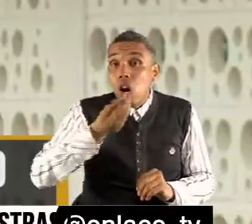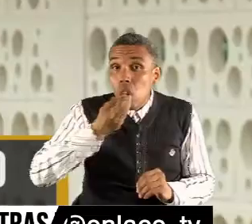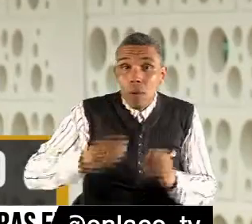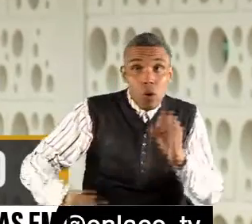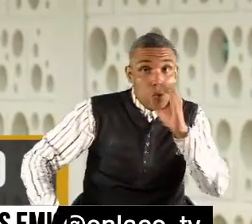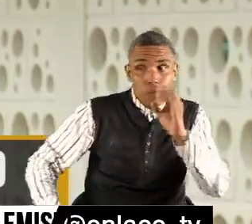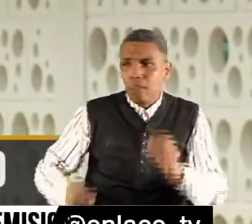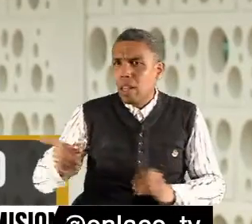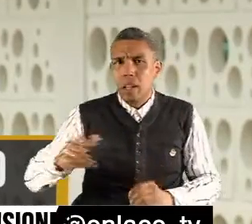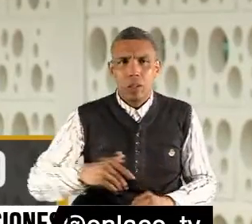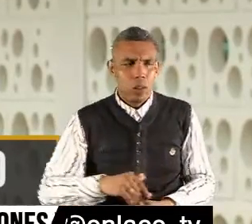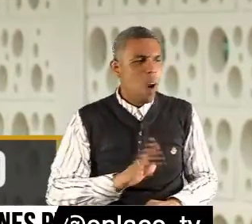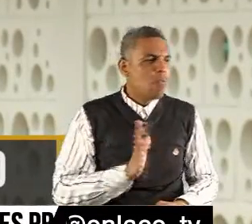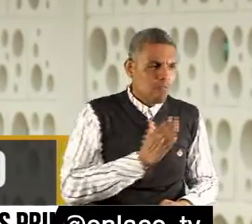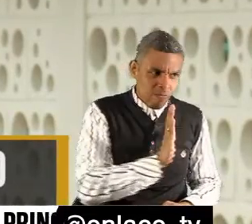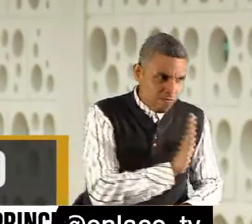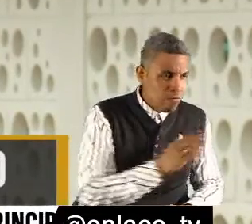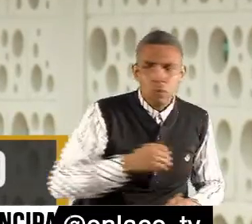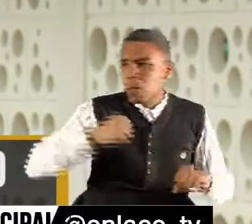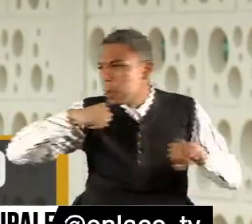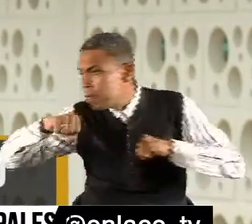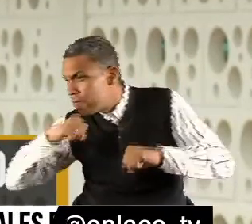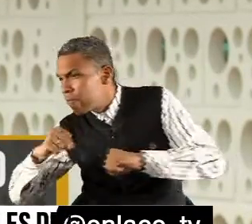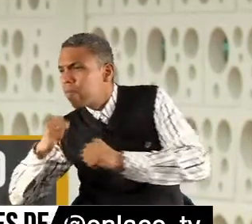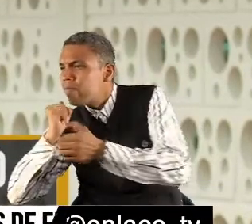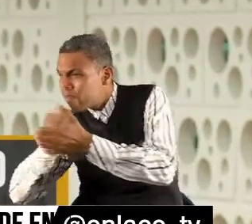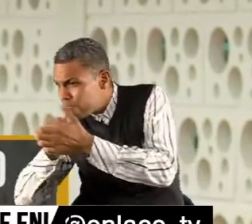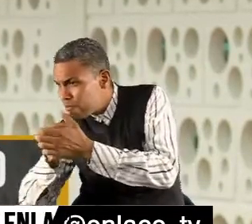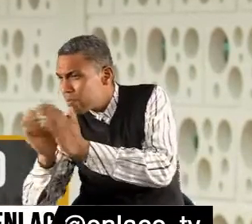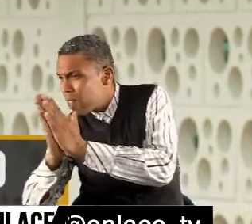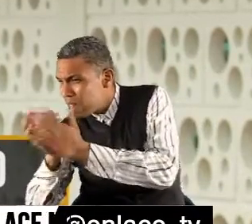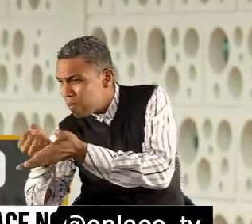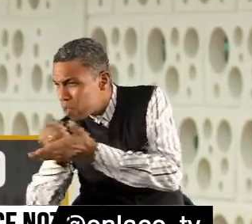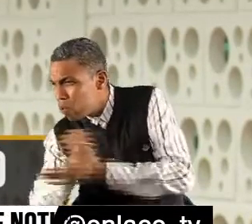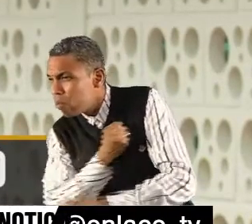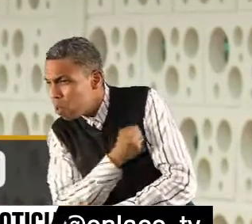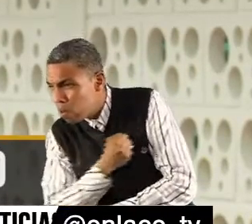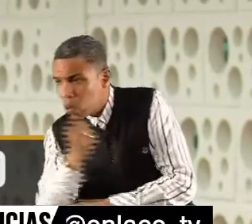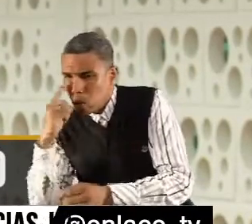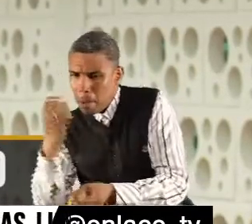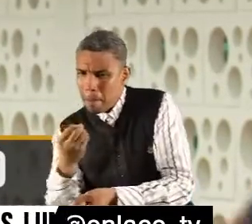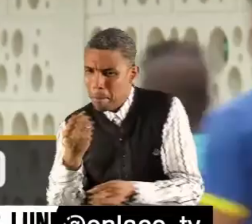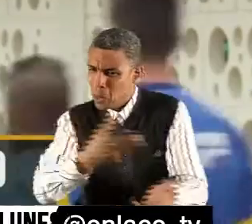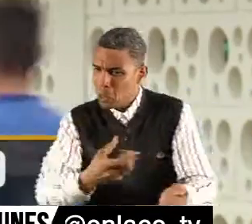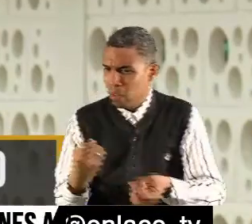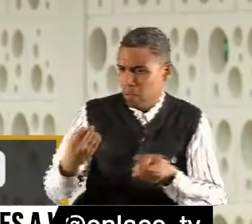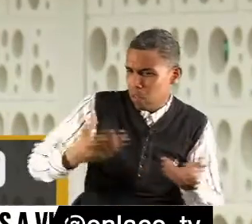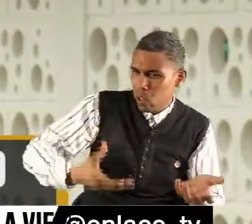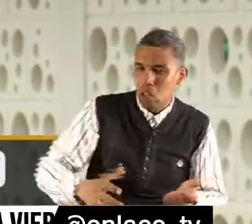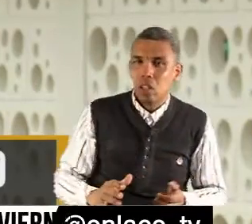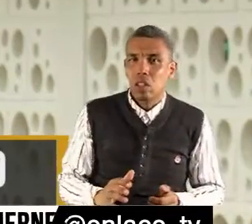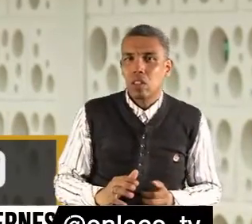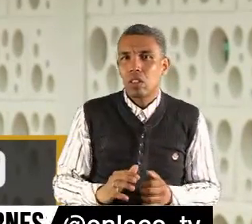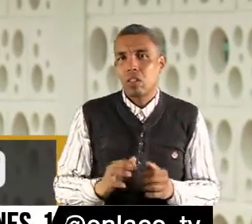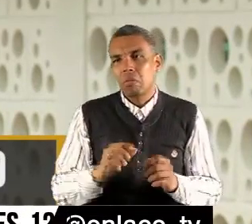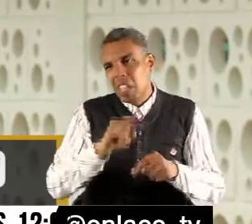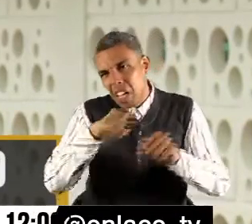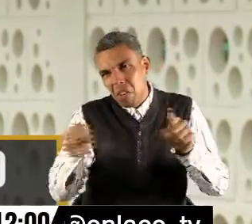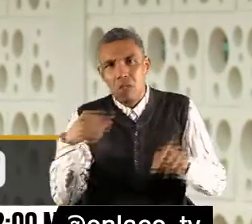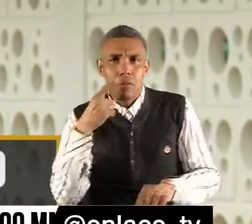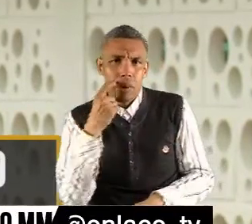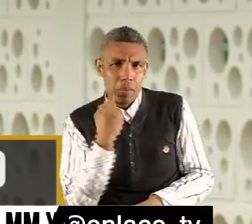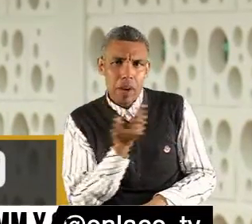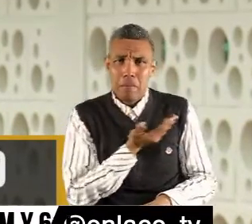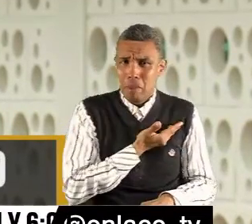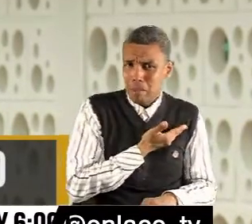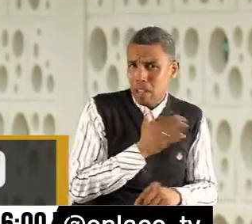había, pero sí hubimos muchos padres de familias que un día le dábamos el almuerzo, otro día le dábamos el desayuno, y a él